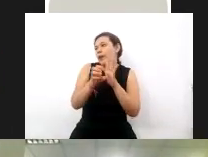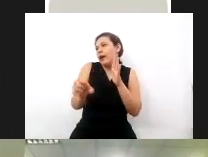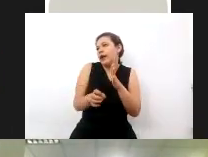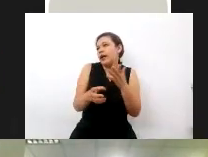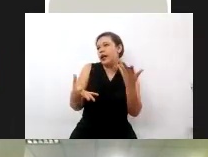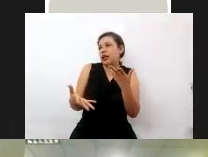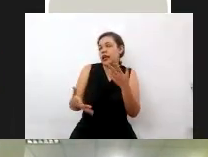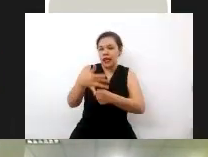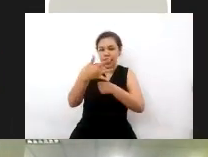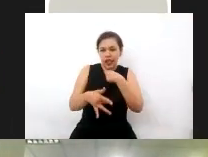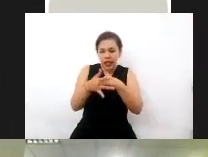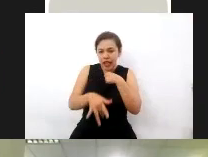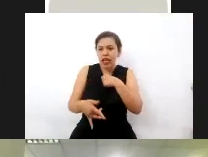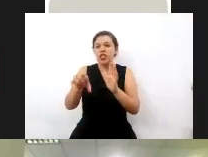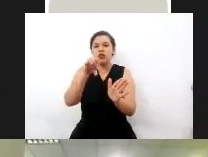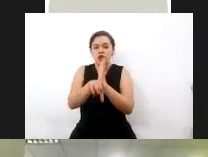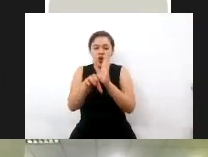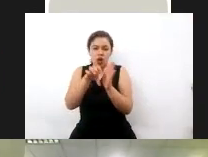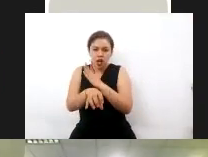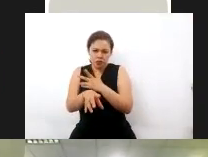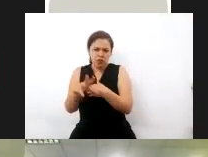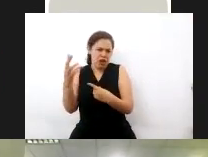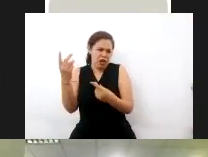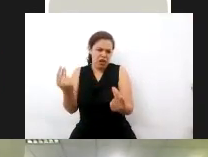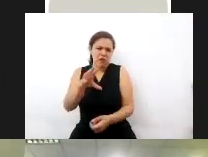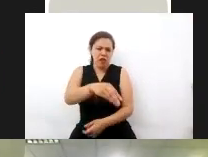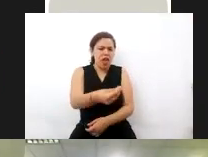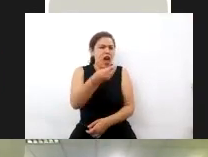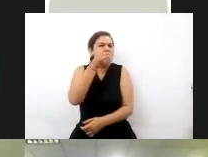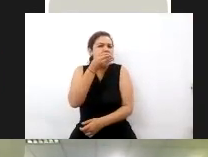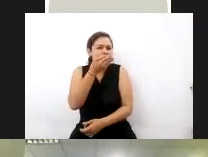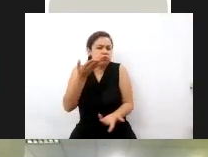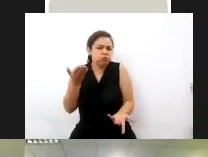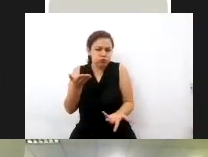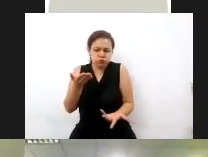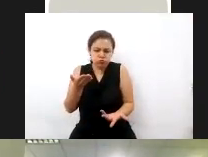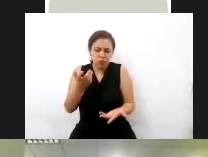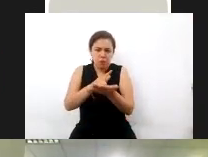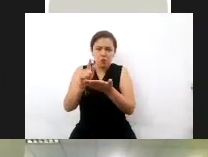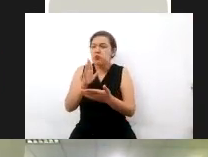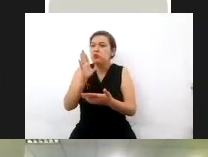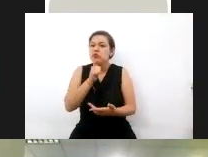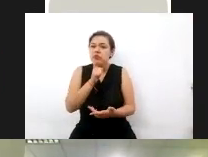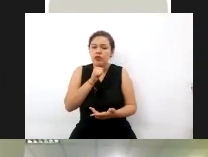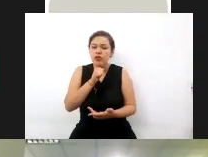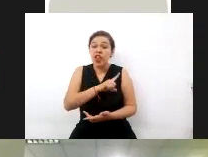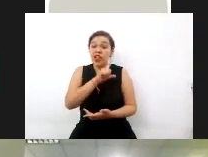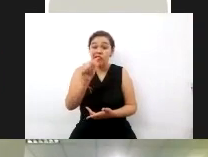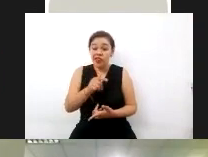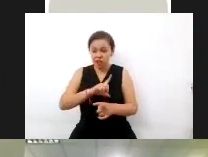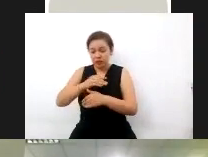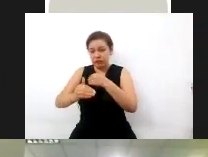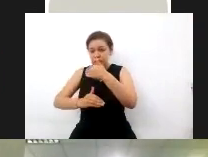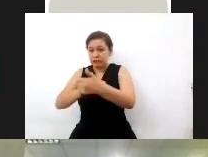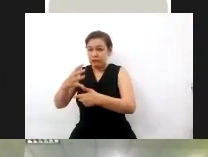queso, un jamón. Un queso y un jamón no los podemos desinfectar, por lo tanto, pues nos van a provocar una